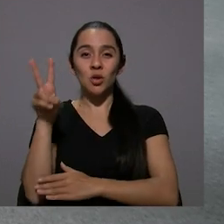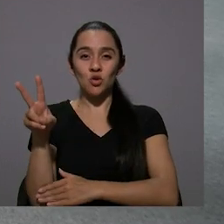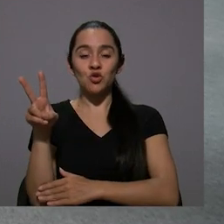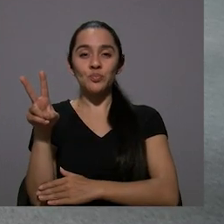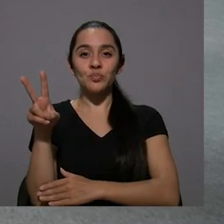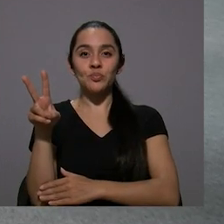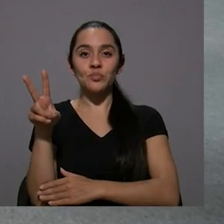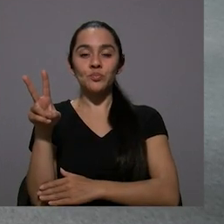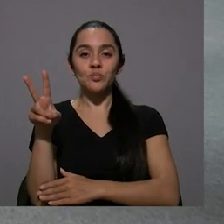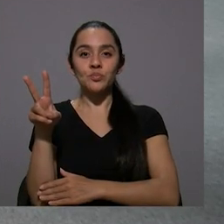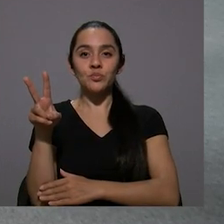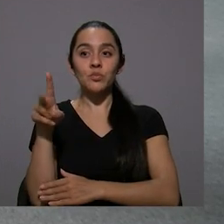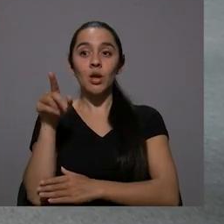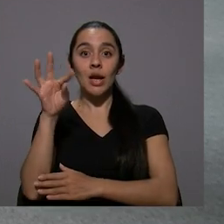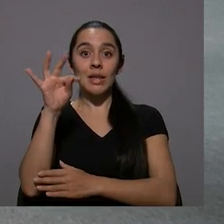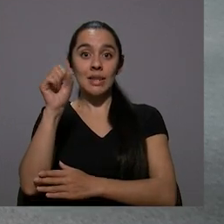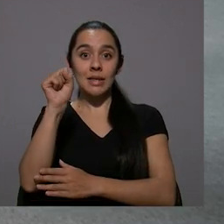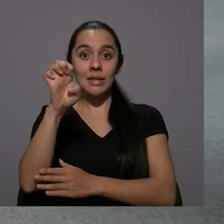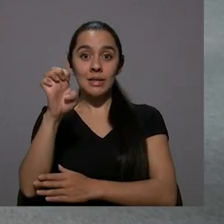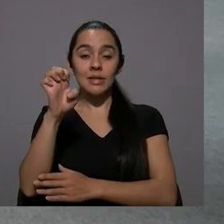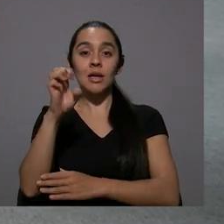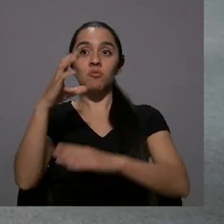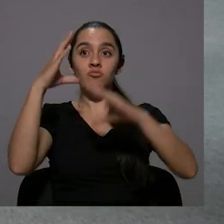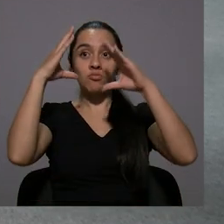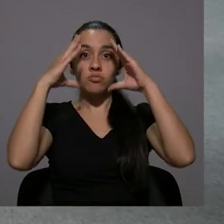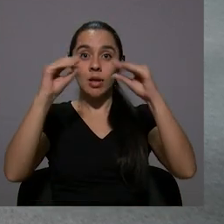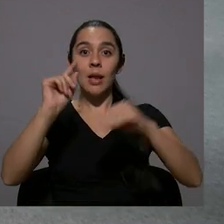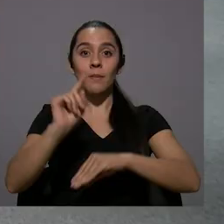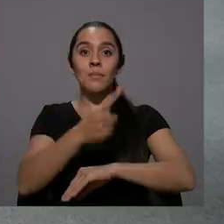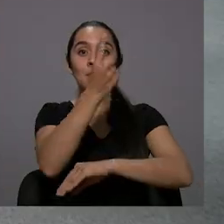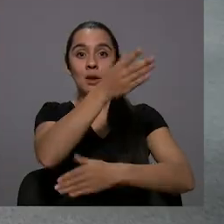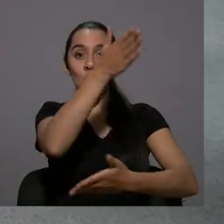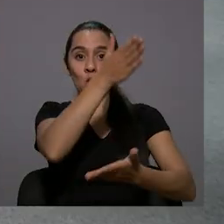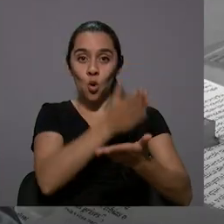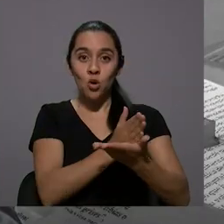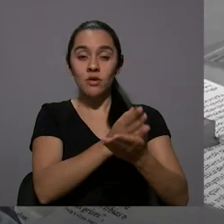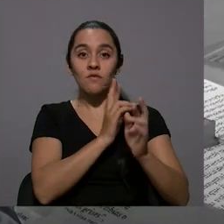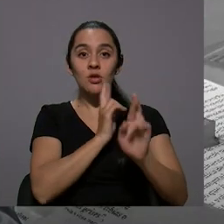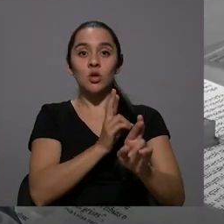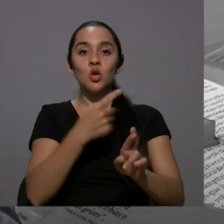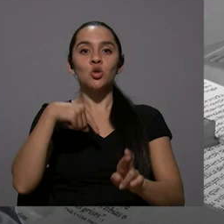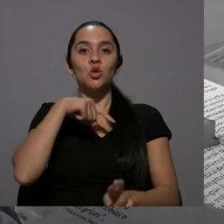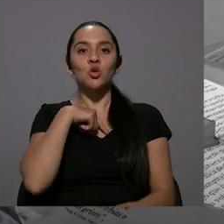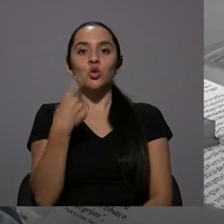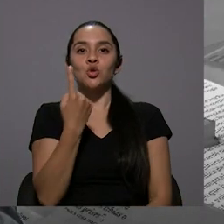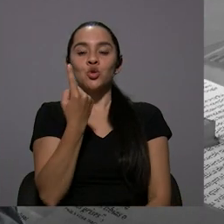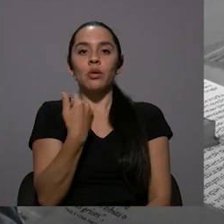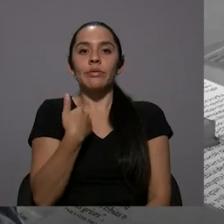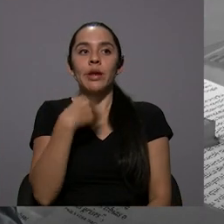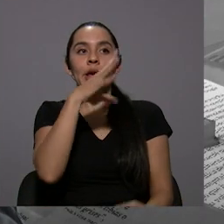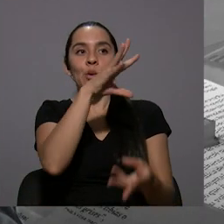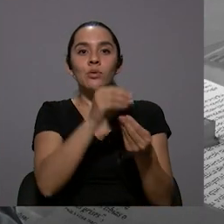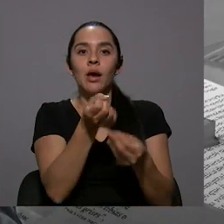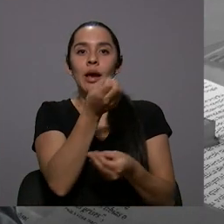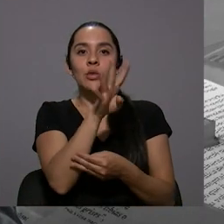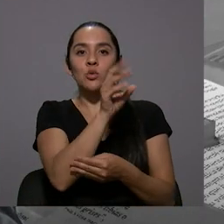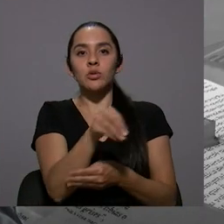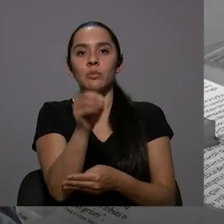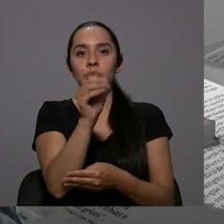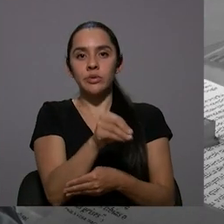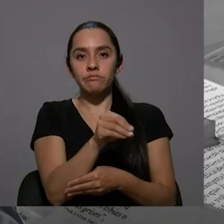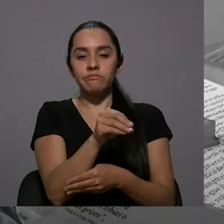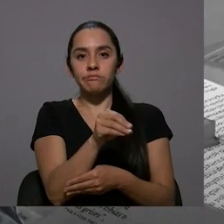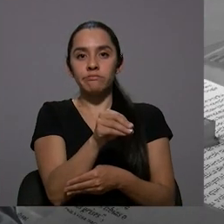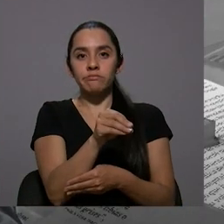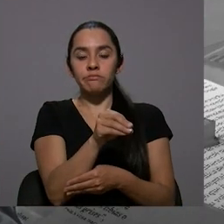eh en cuando el tribunal sale a dar el primer corte de resultados apenas teníamos un 14 del de las